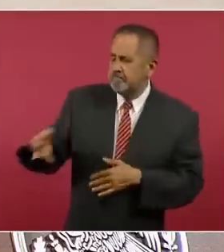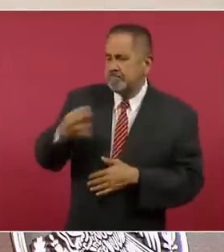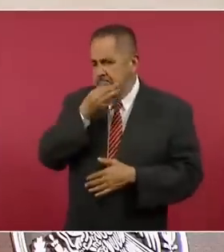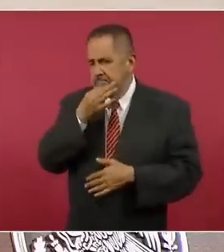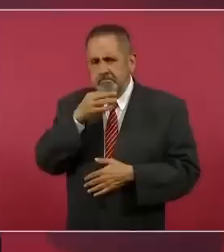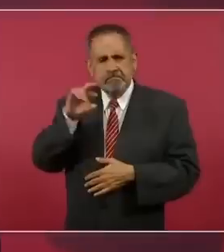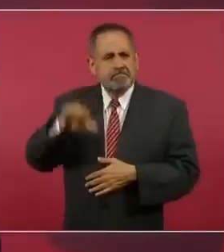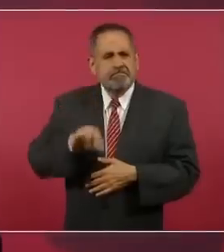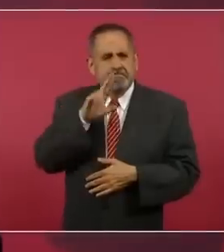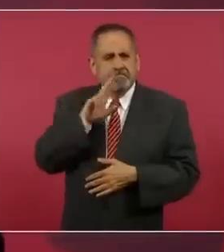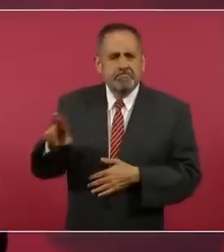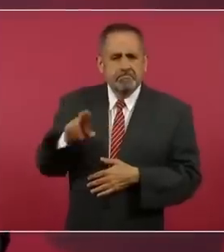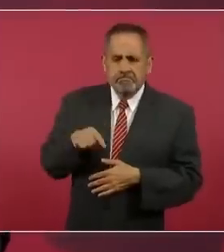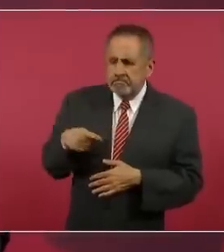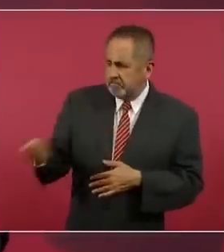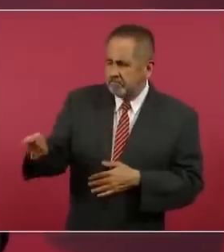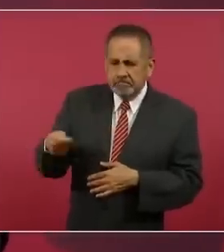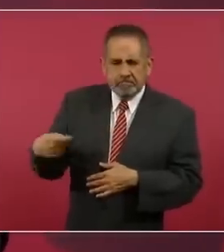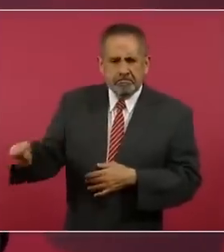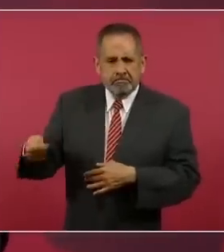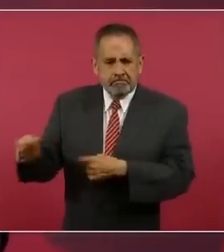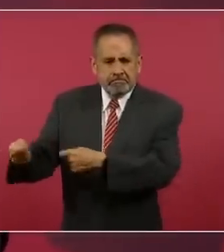permiso, la visa,